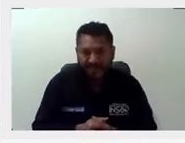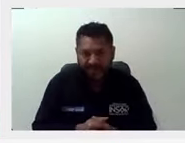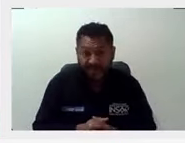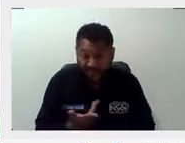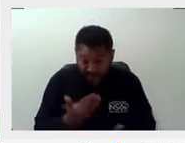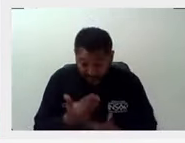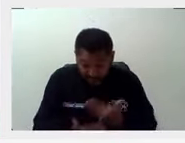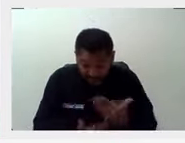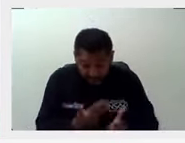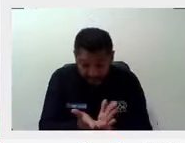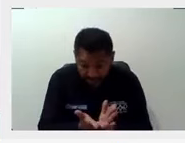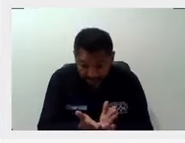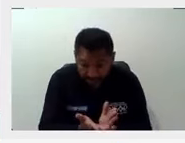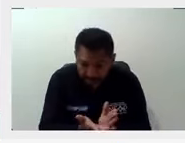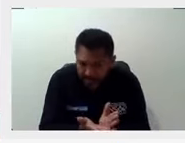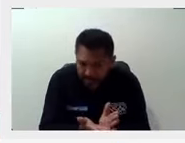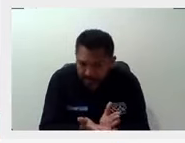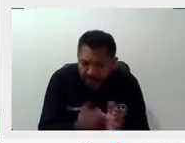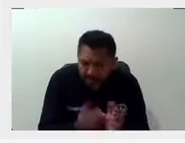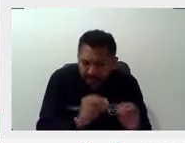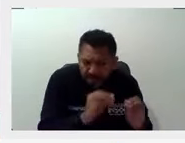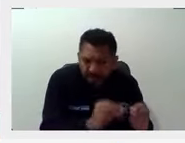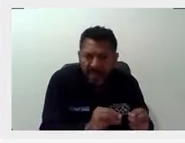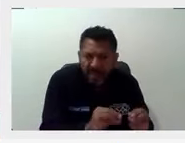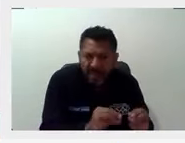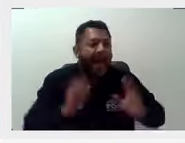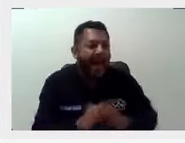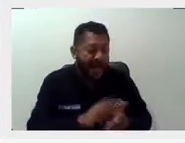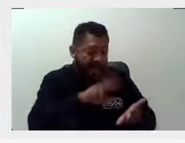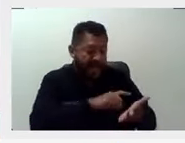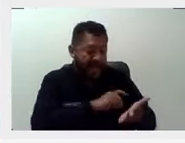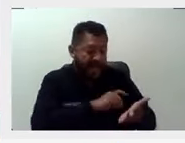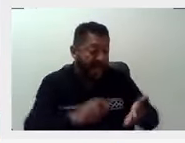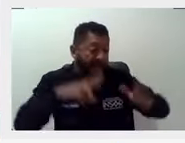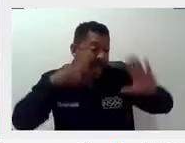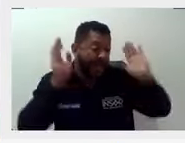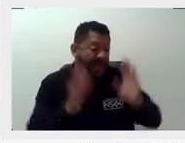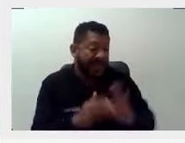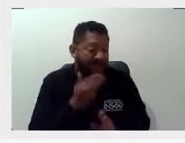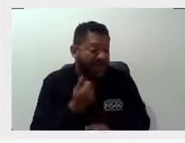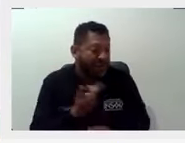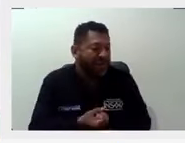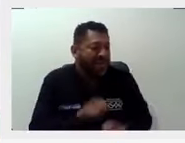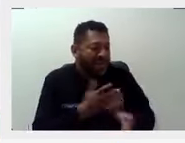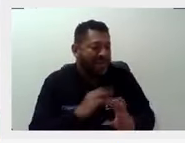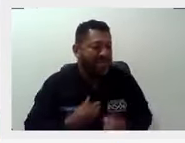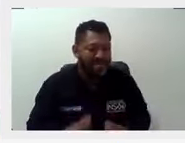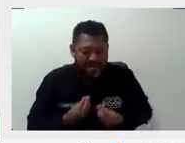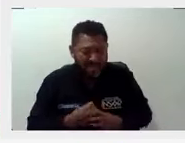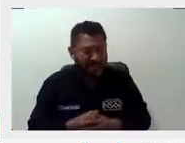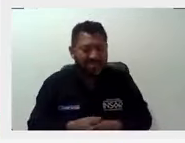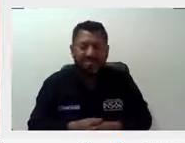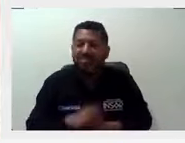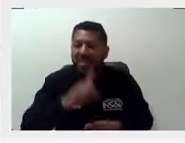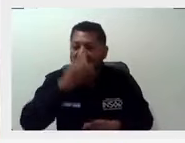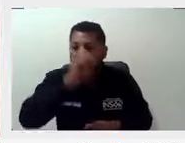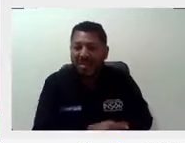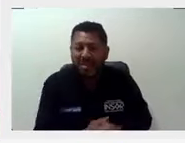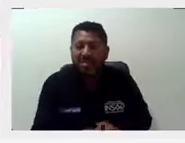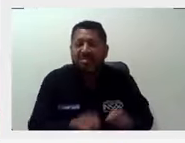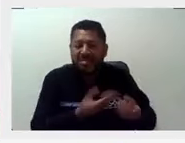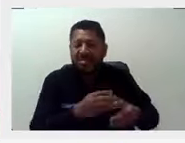le valoramos también, porque no es, ay no, él como no lee ni escribe, pues yo no le mando nada, porque total él no lo va a hacer y entonces